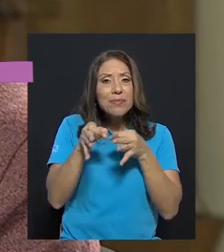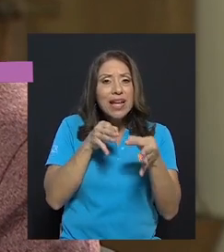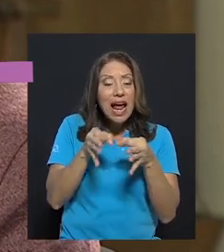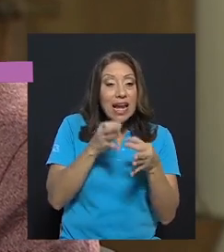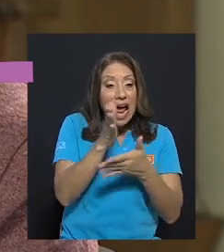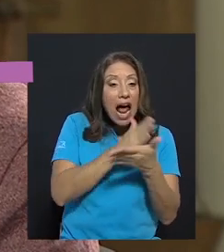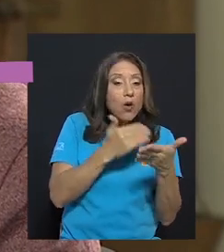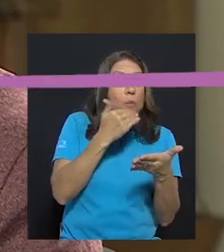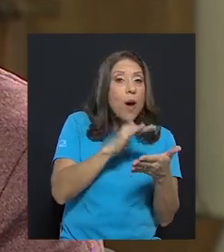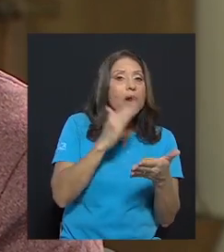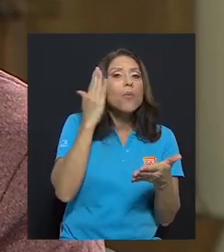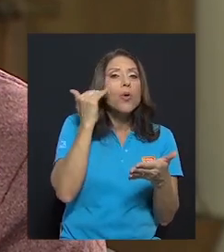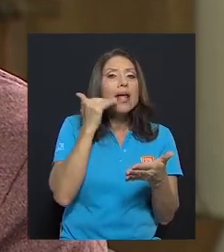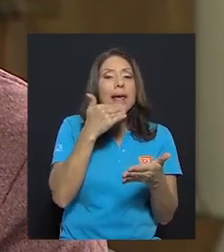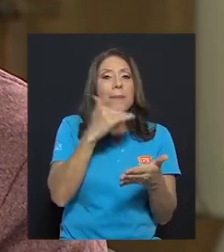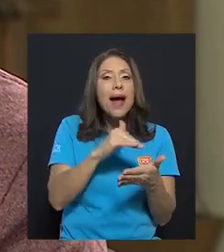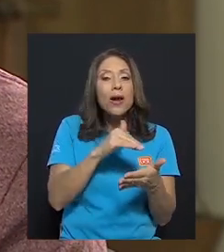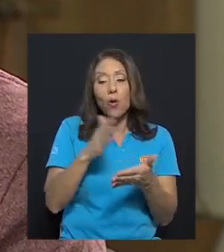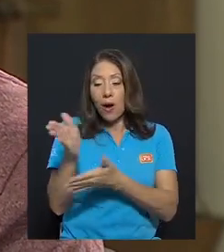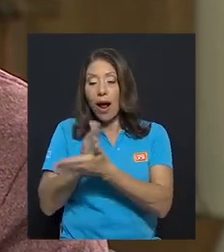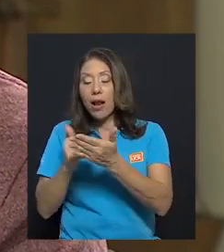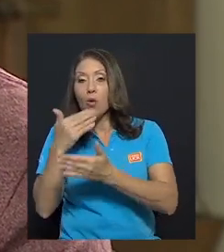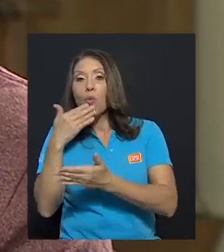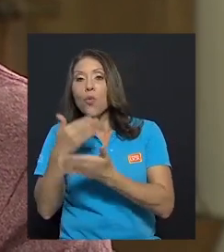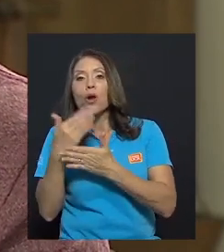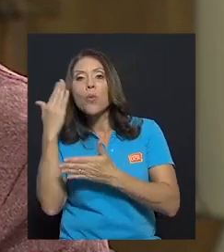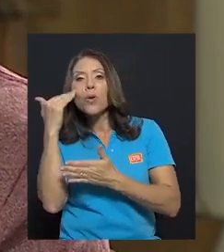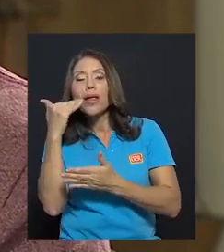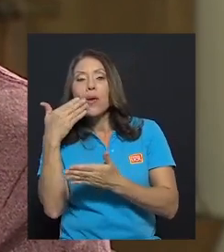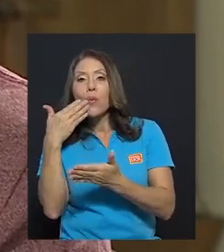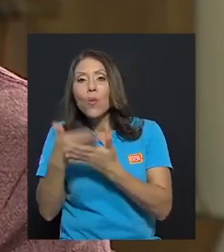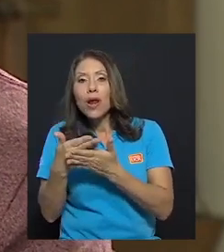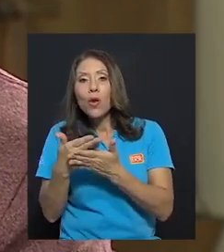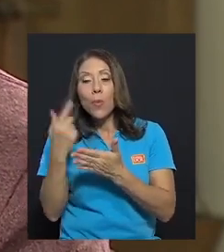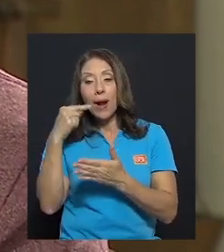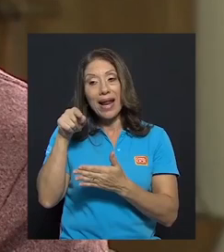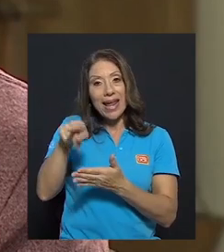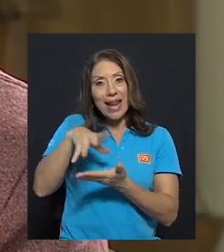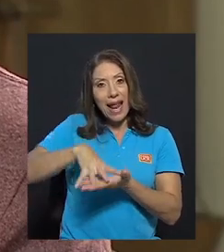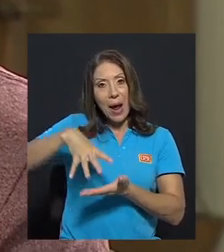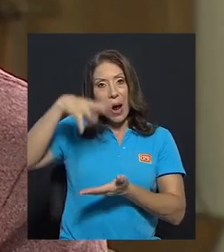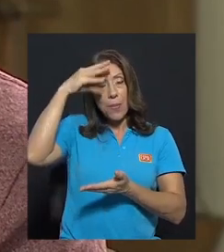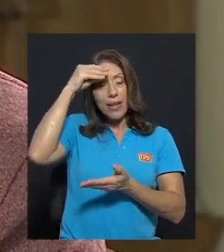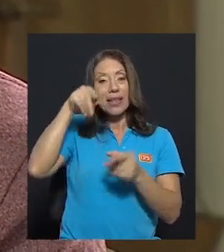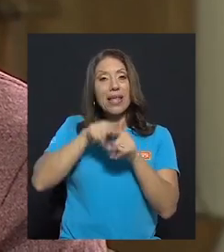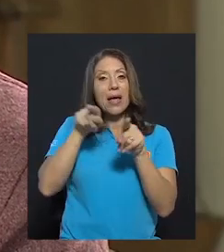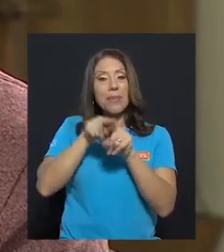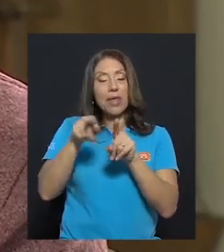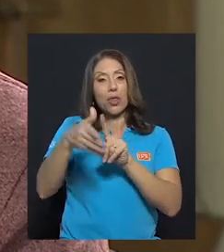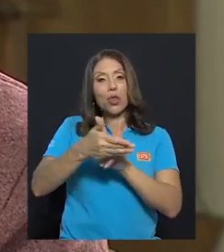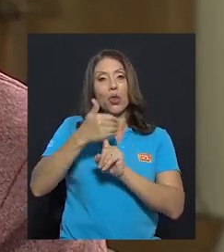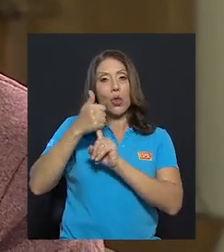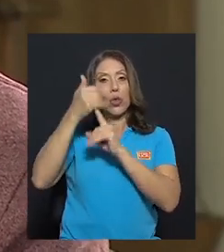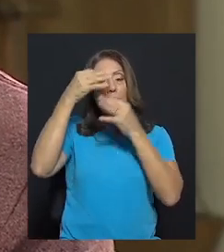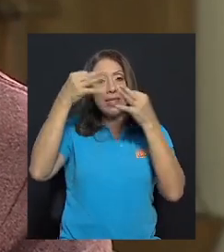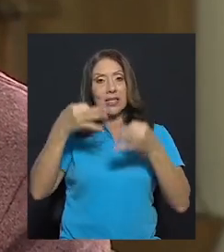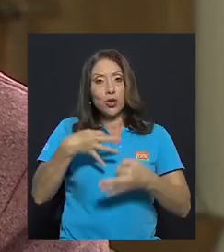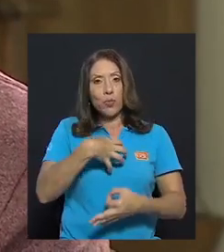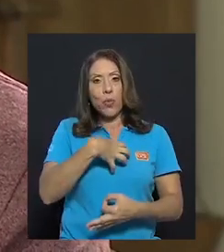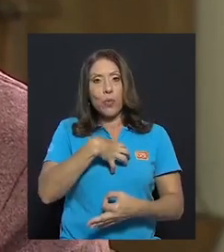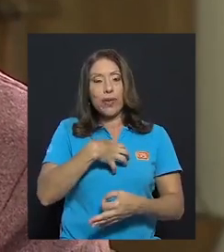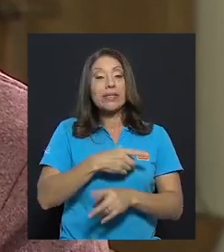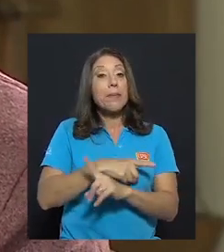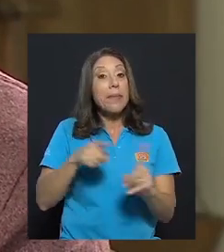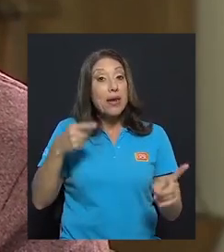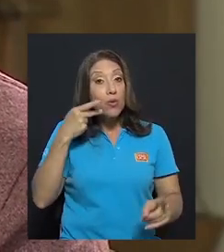es bueno para que él vaya comprendiendo y vaya aprendiendo a tomar sus propias decisiones. Pero claramente los padres tienen que tener una posición muy